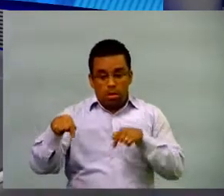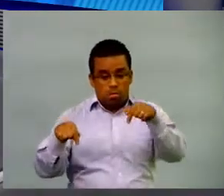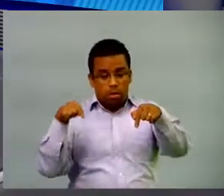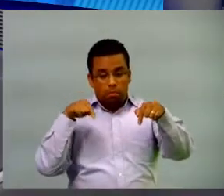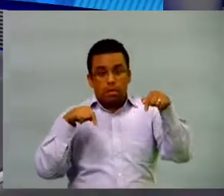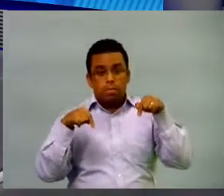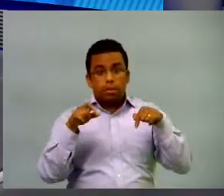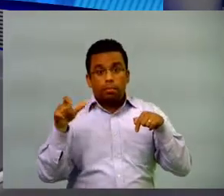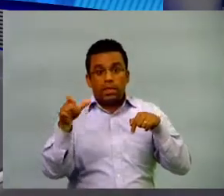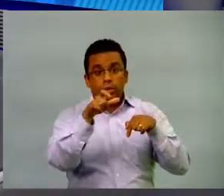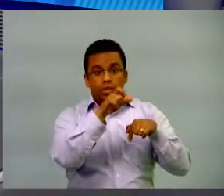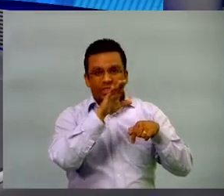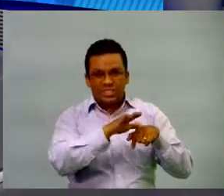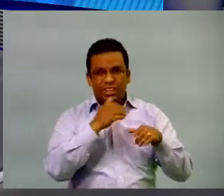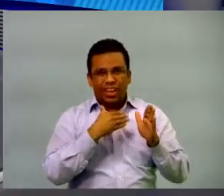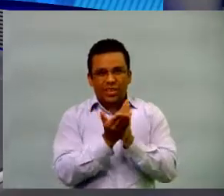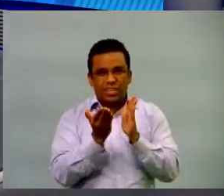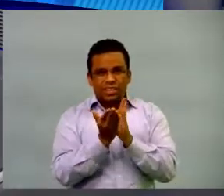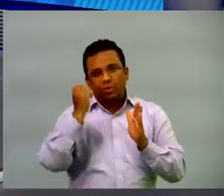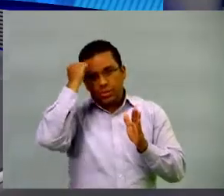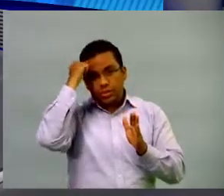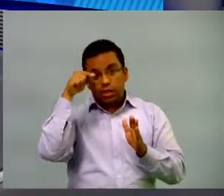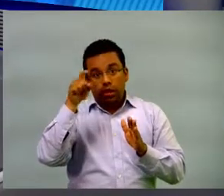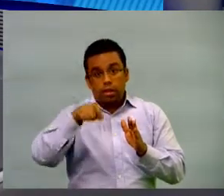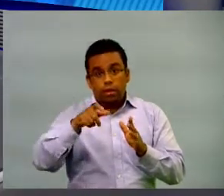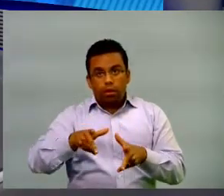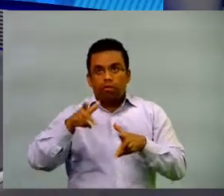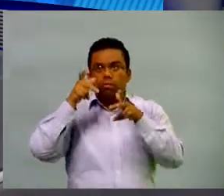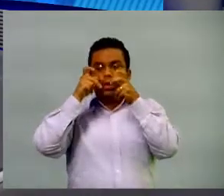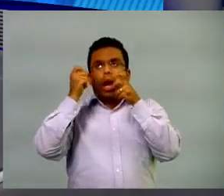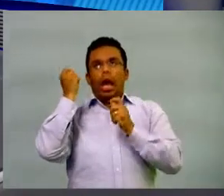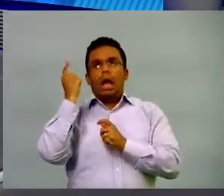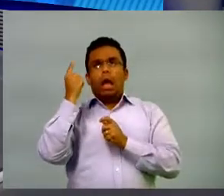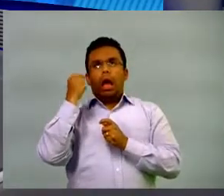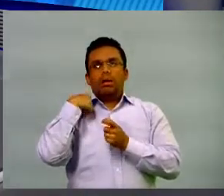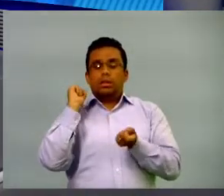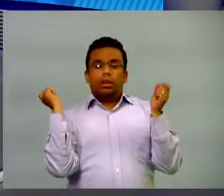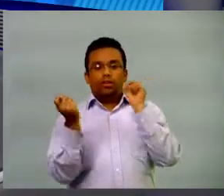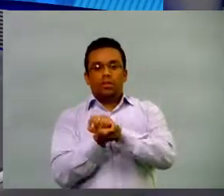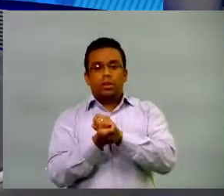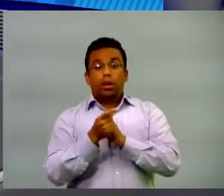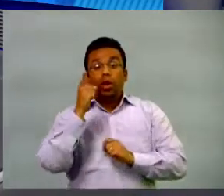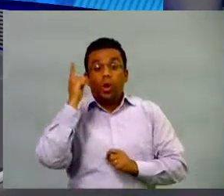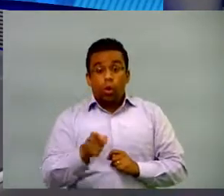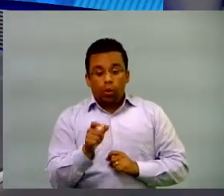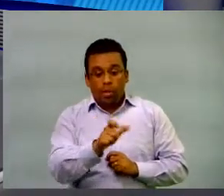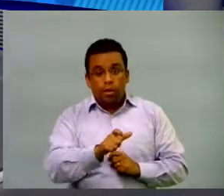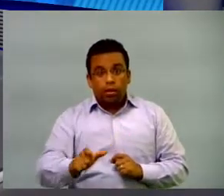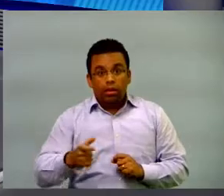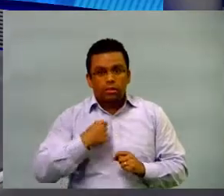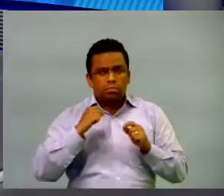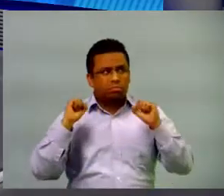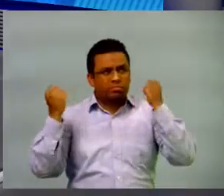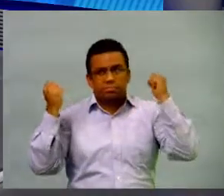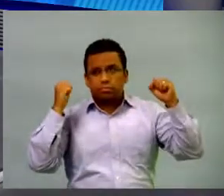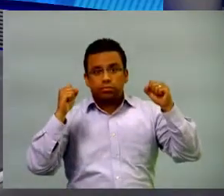también tendrán que transformarse para atender a una población cada vez más dispersa y con menos tiempo